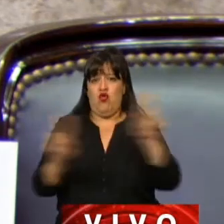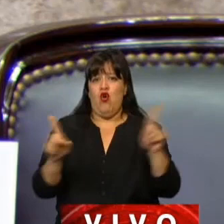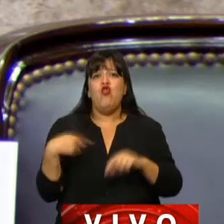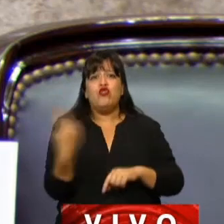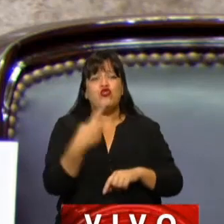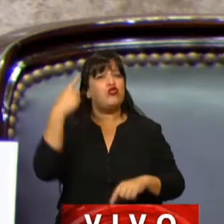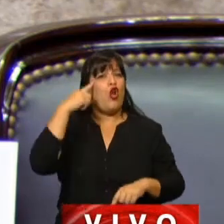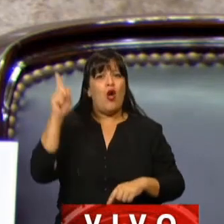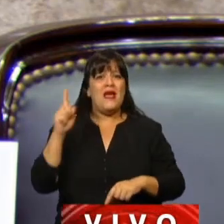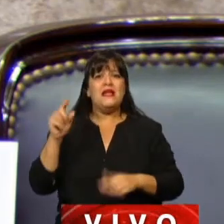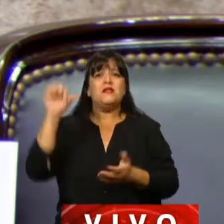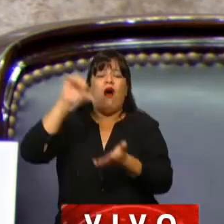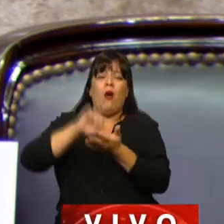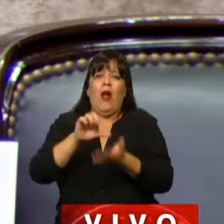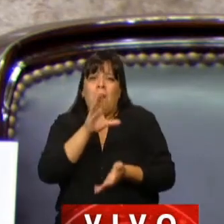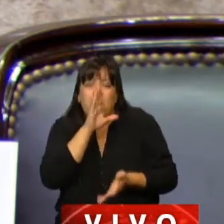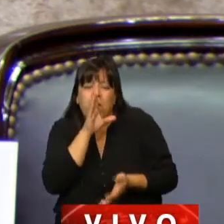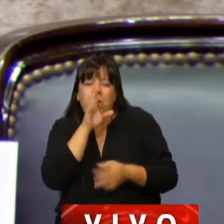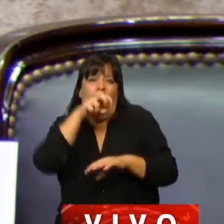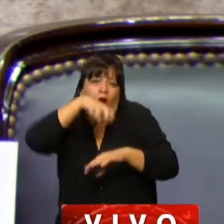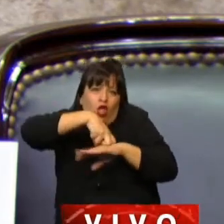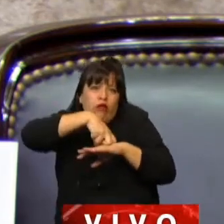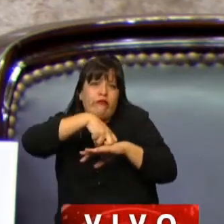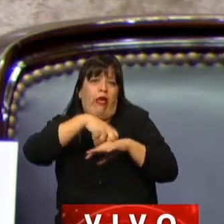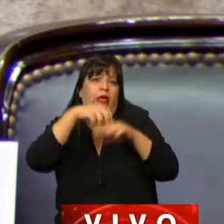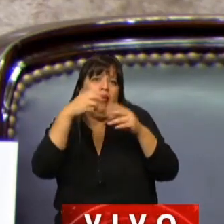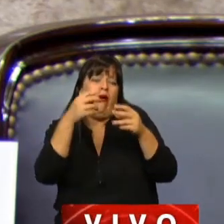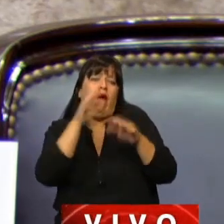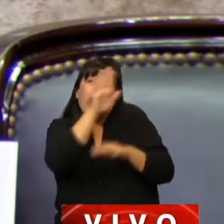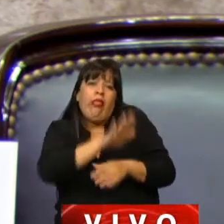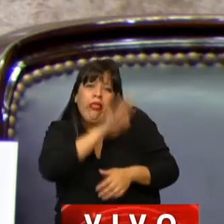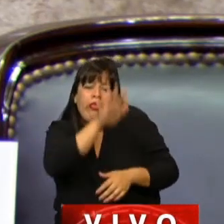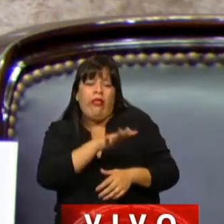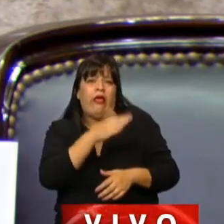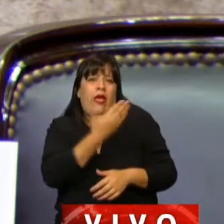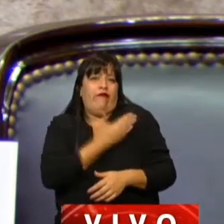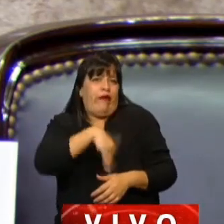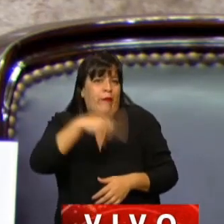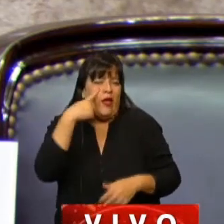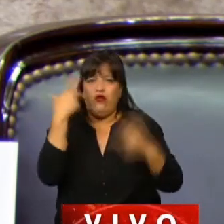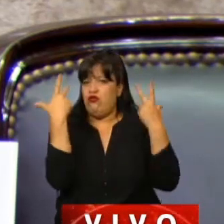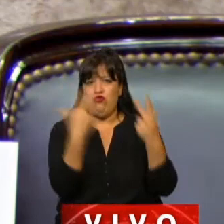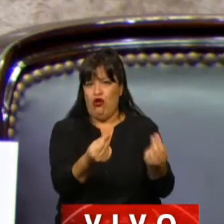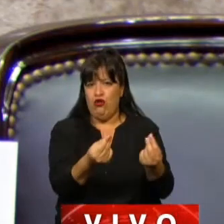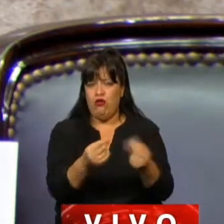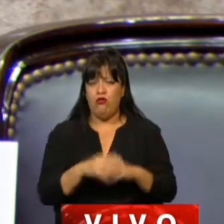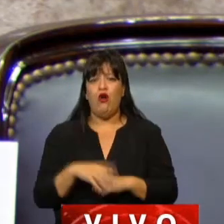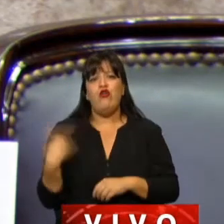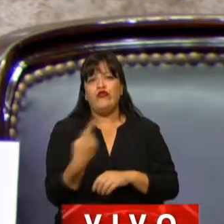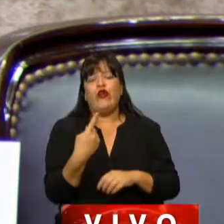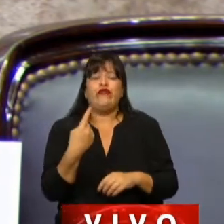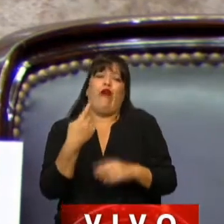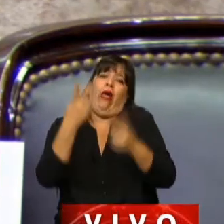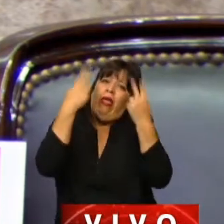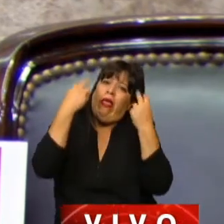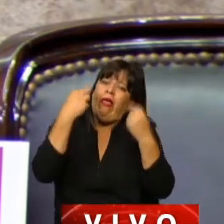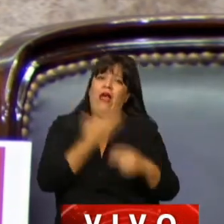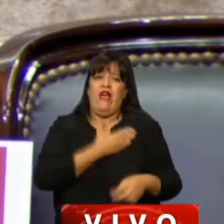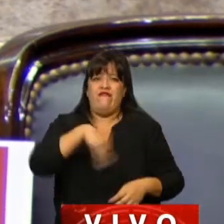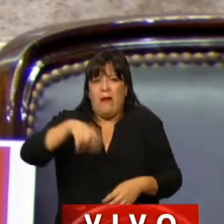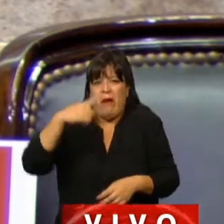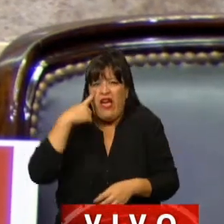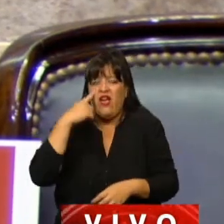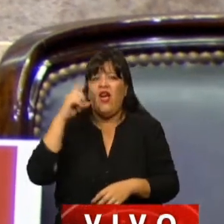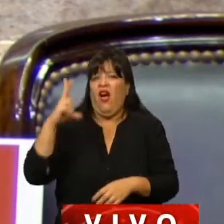país sea estar arrodillado frente al FMI, frente a Estados Unidos, frente al imperialismo o